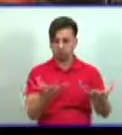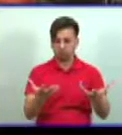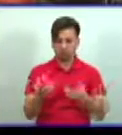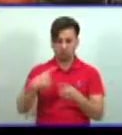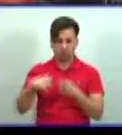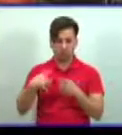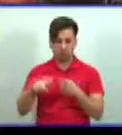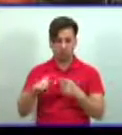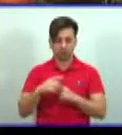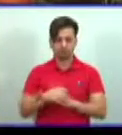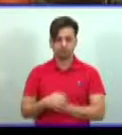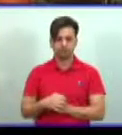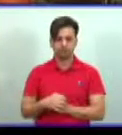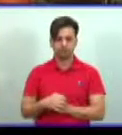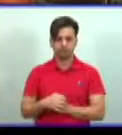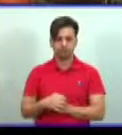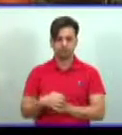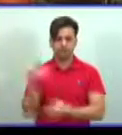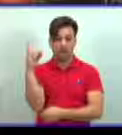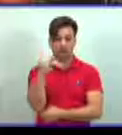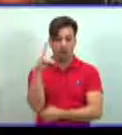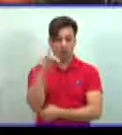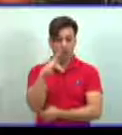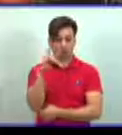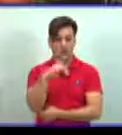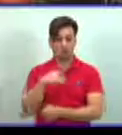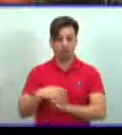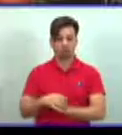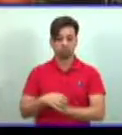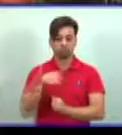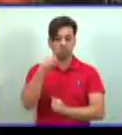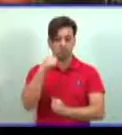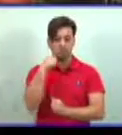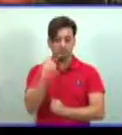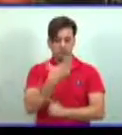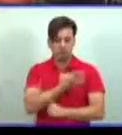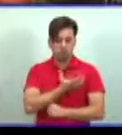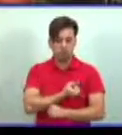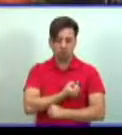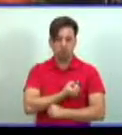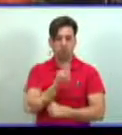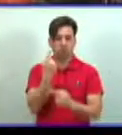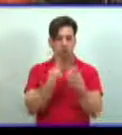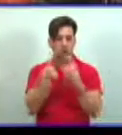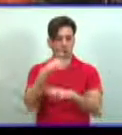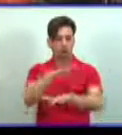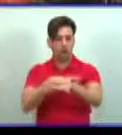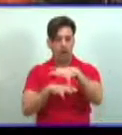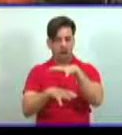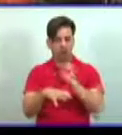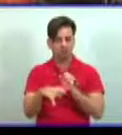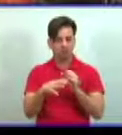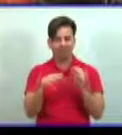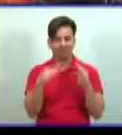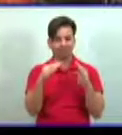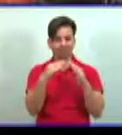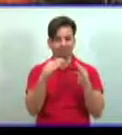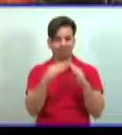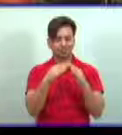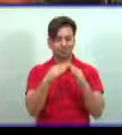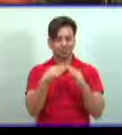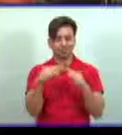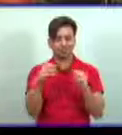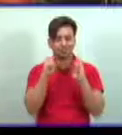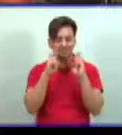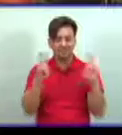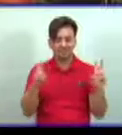cómo koalas, canguros perdían su hábitat a partir de la destrucción de sus bosques, y muchos de ellos suceden de